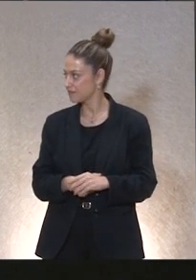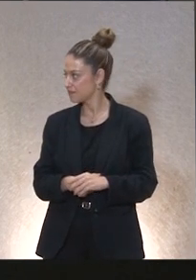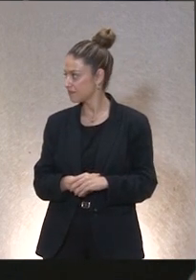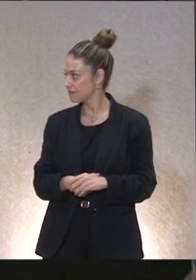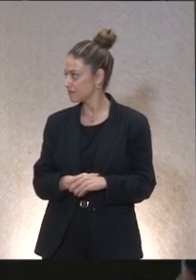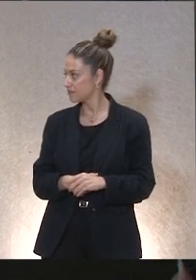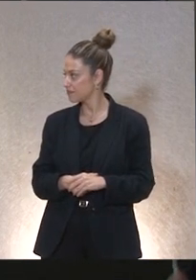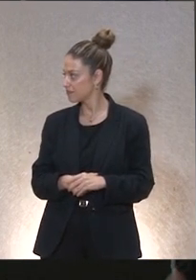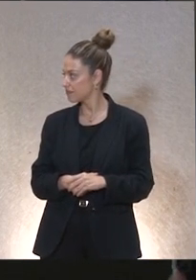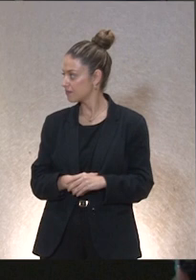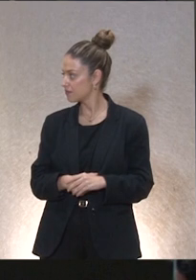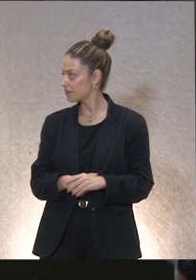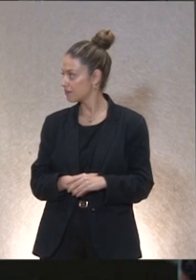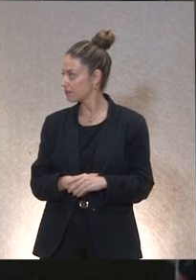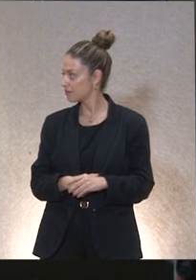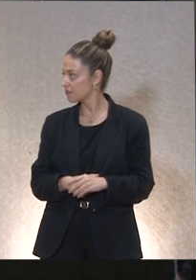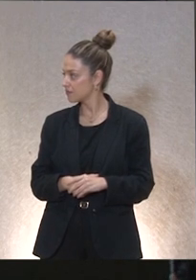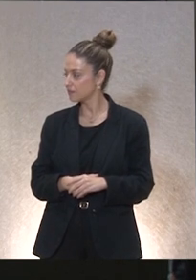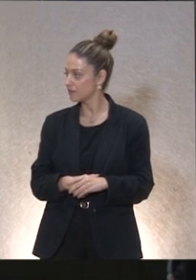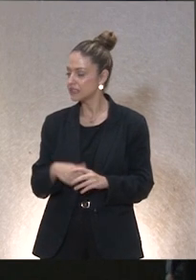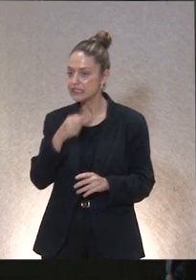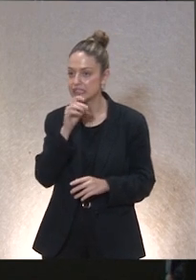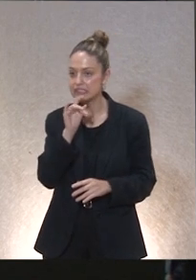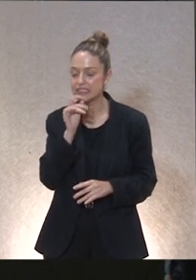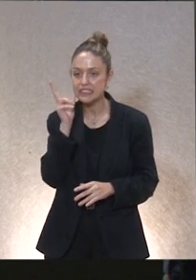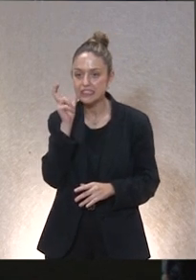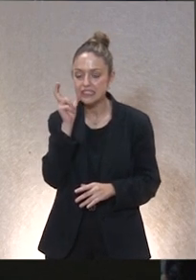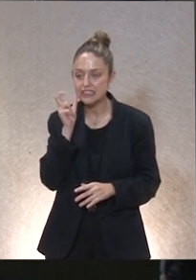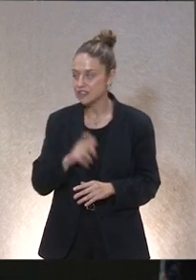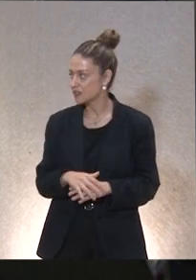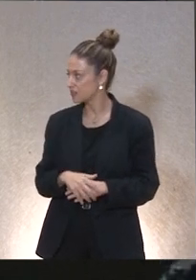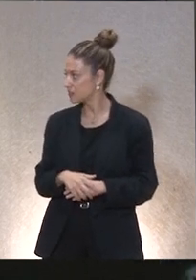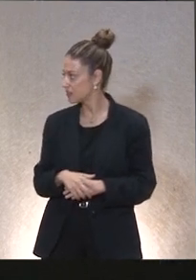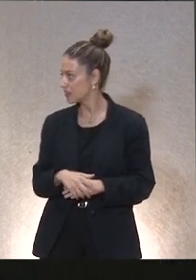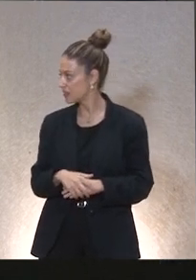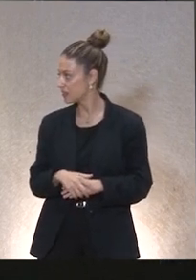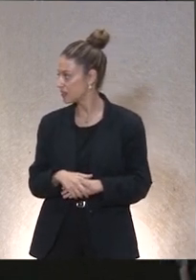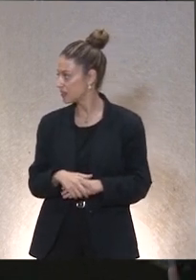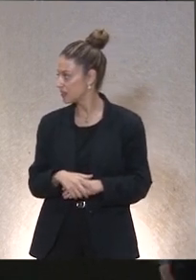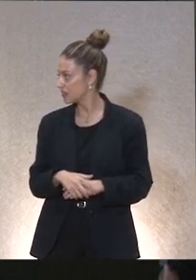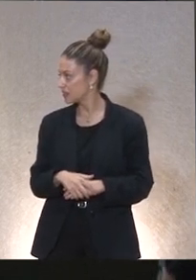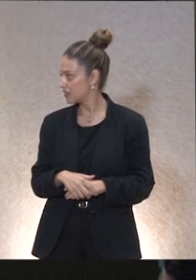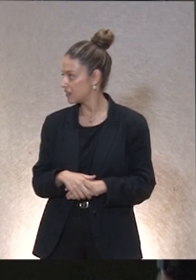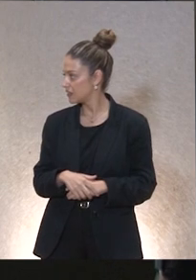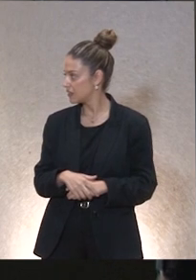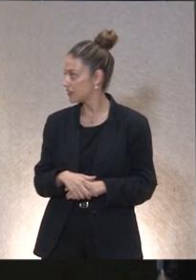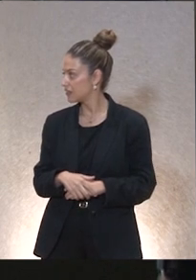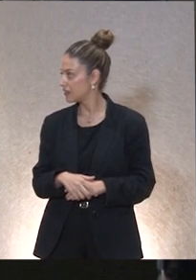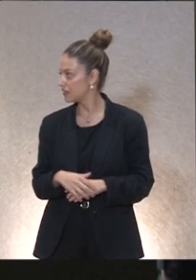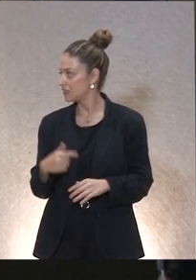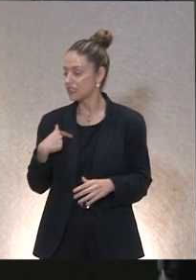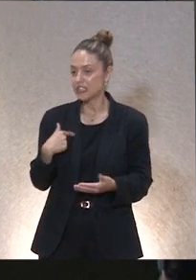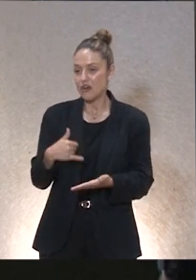gracias Sí está bien está bien que lo aguantamos lo aguantamos que esto pesa mucho Reconozco que soy